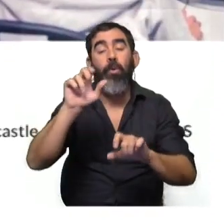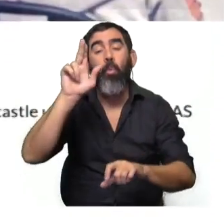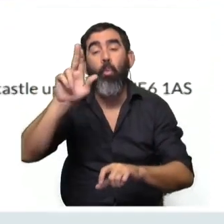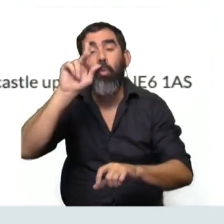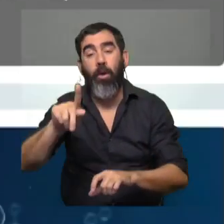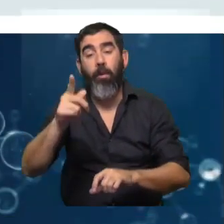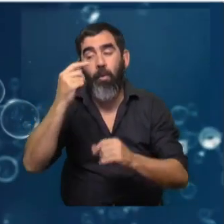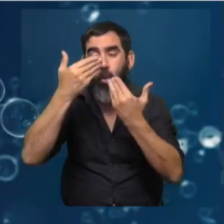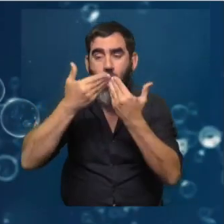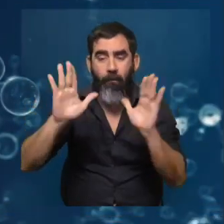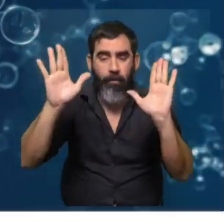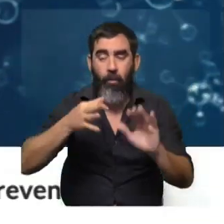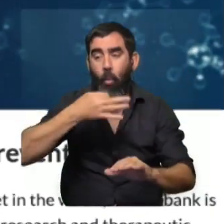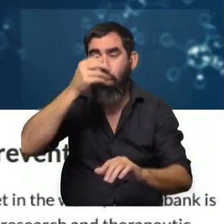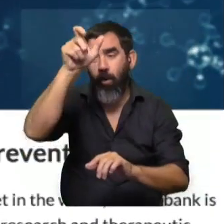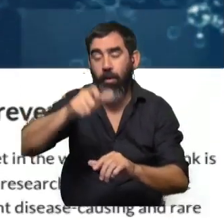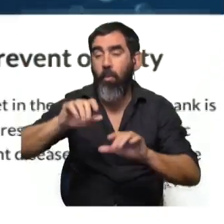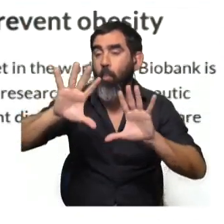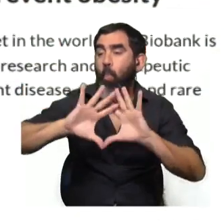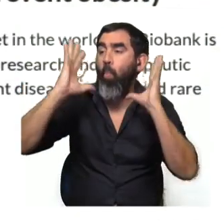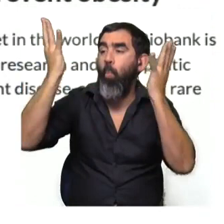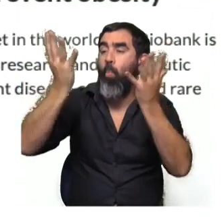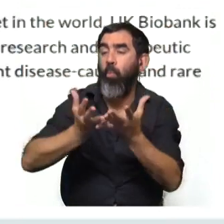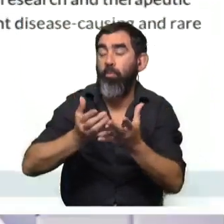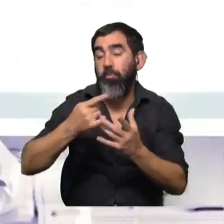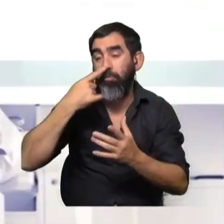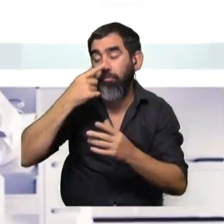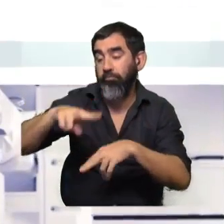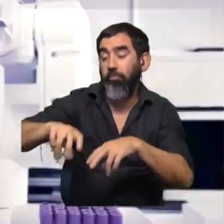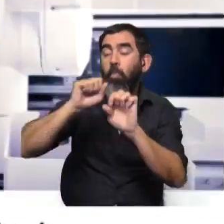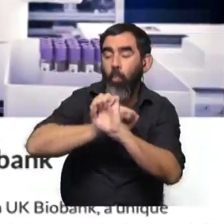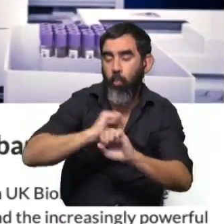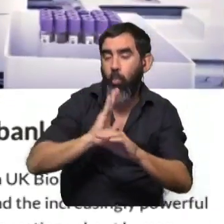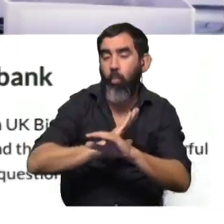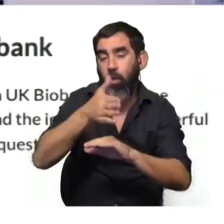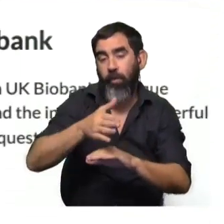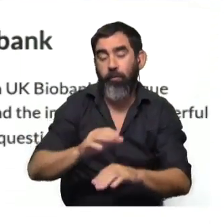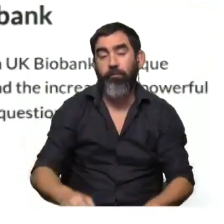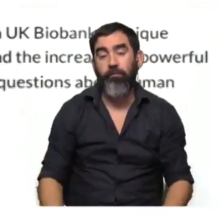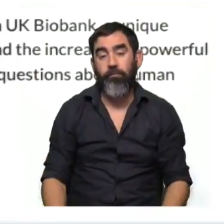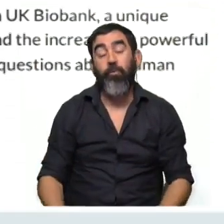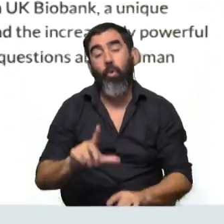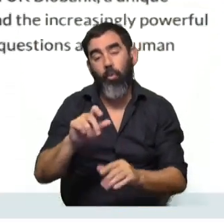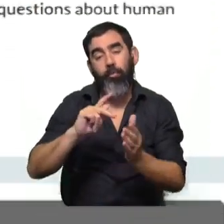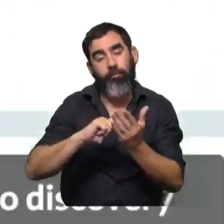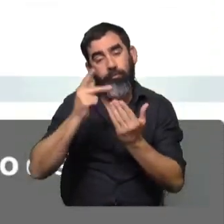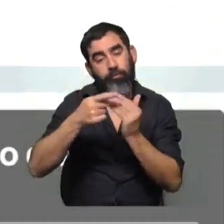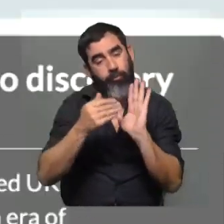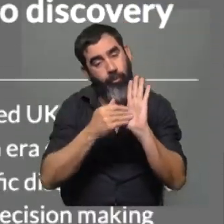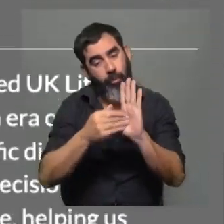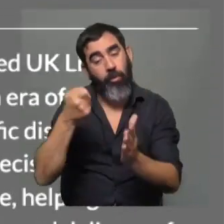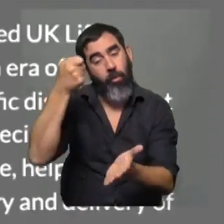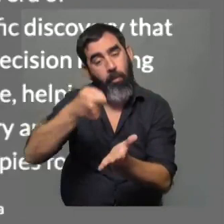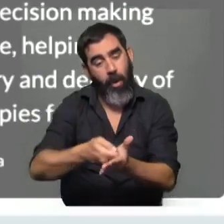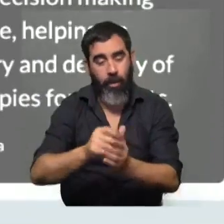está abierta para que cualquier investigador del mundo que desee analizar esos datos pueda acceder. Obviamente hay que presentar un proyecto, hay que pagar y hay que